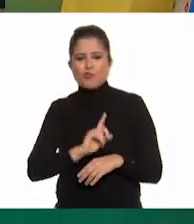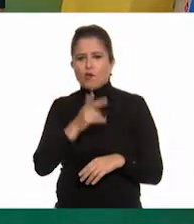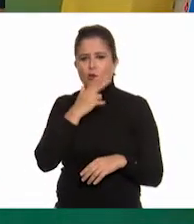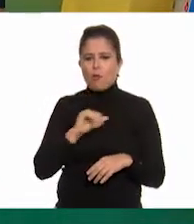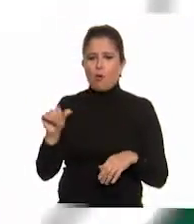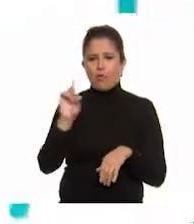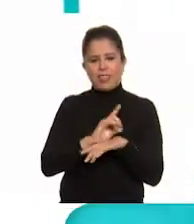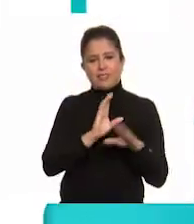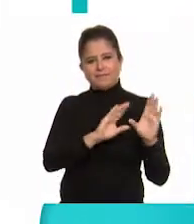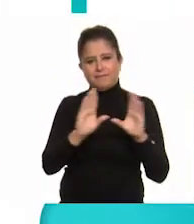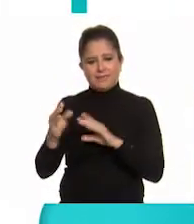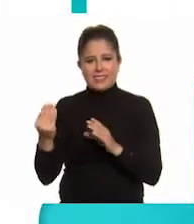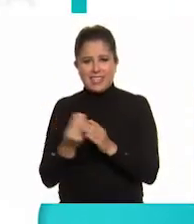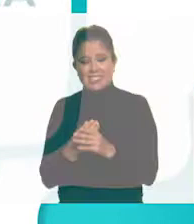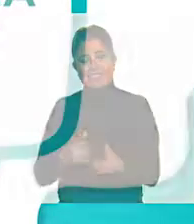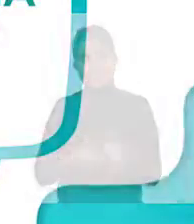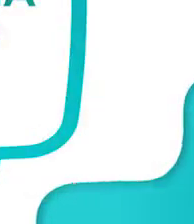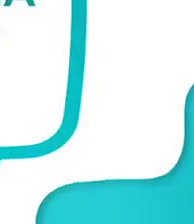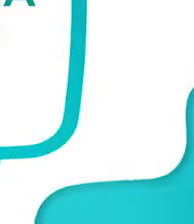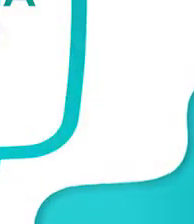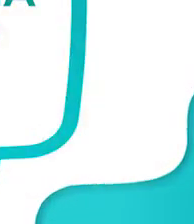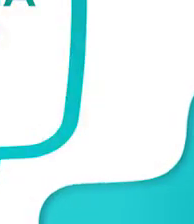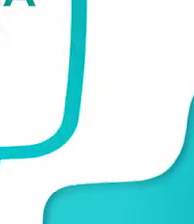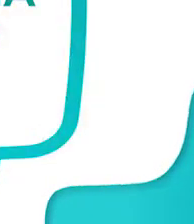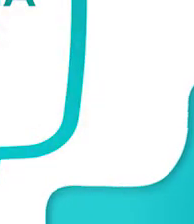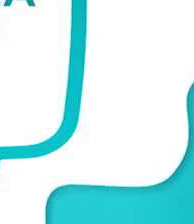el día de hoy nos dieron clase.